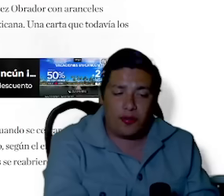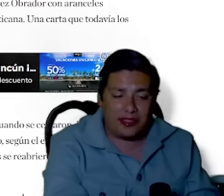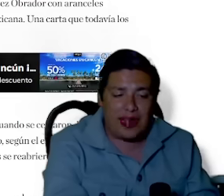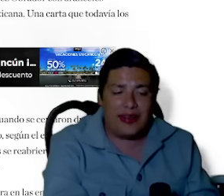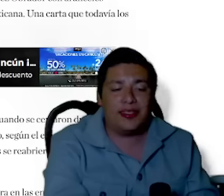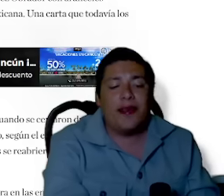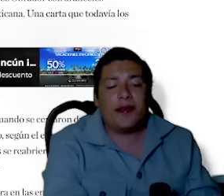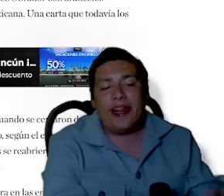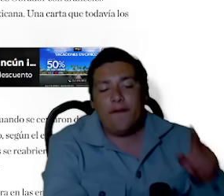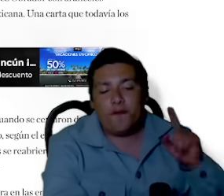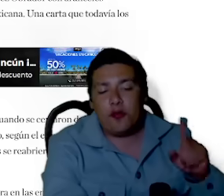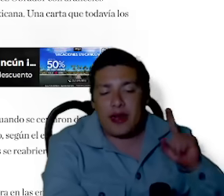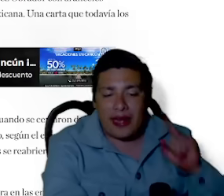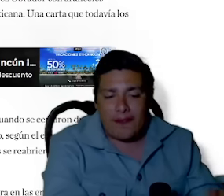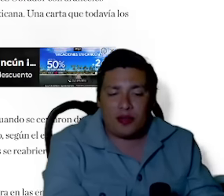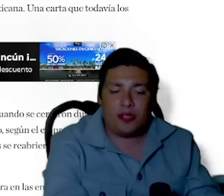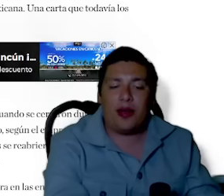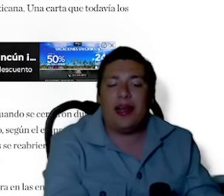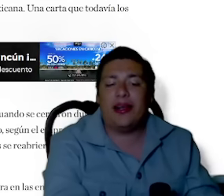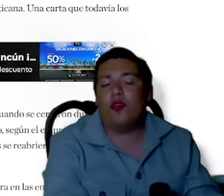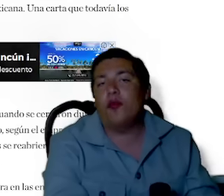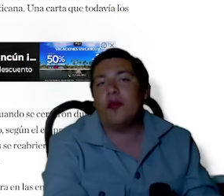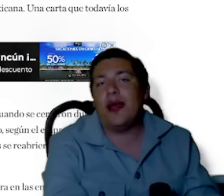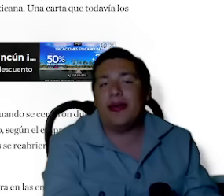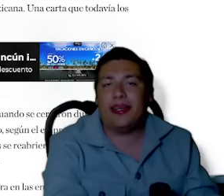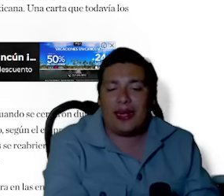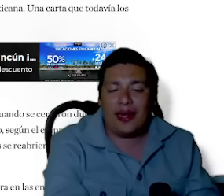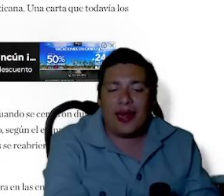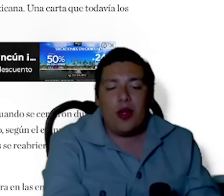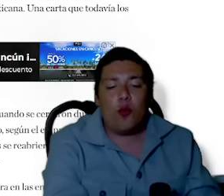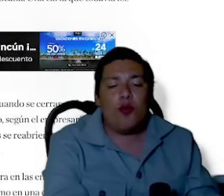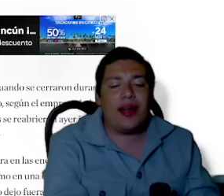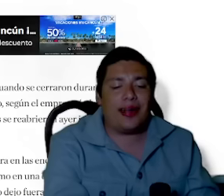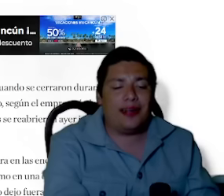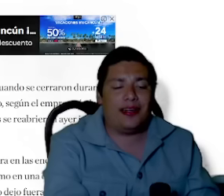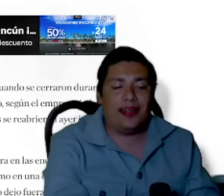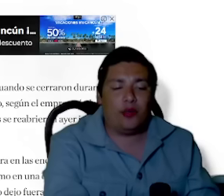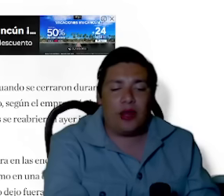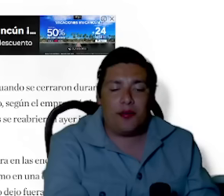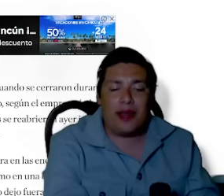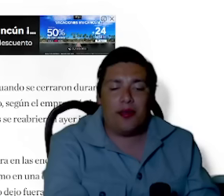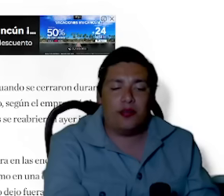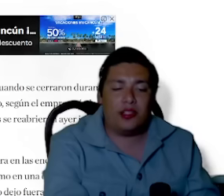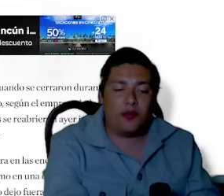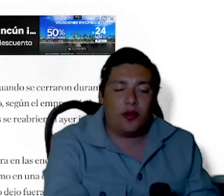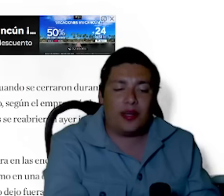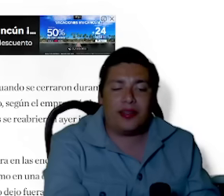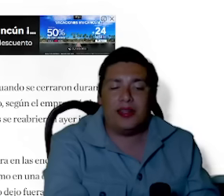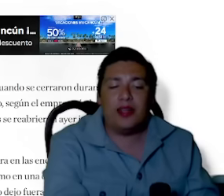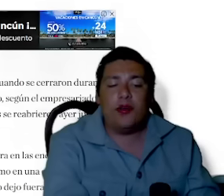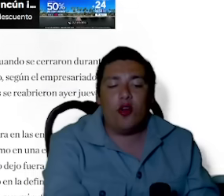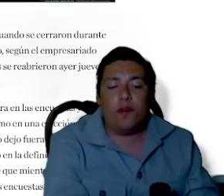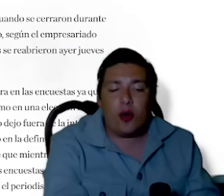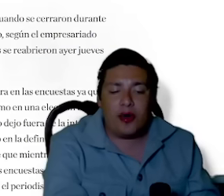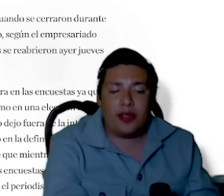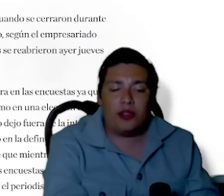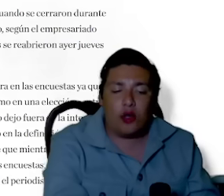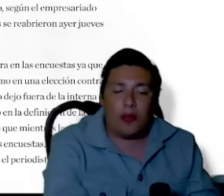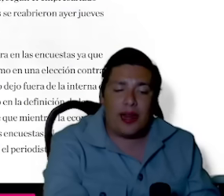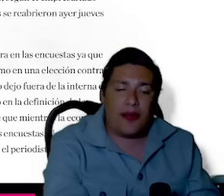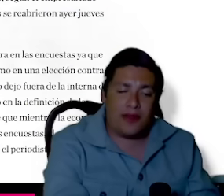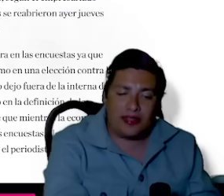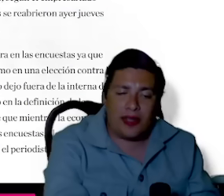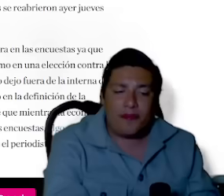aranceles comerciales que eran fulminantes para la economía mexicana una carta que todavía los demócratas no